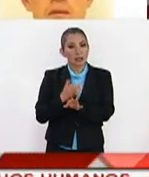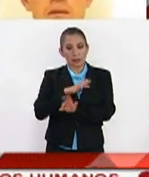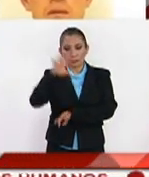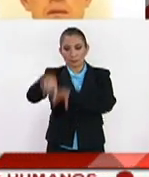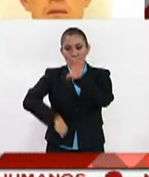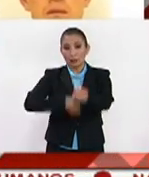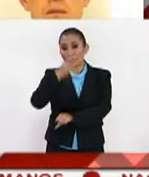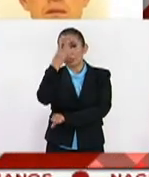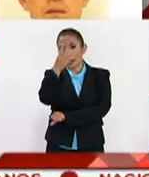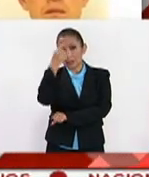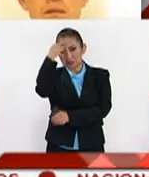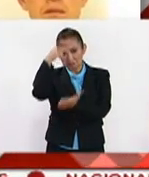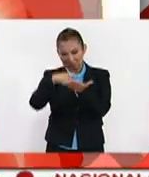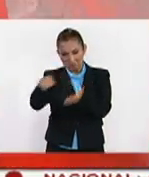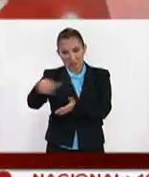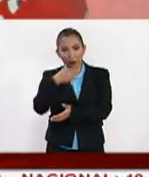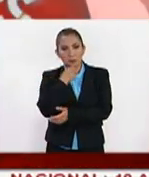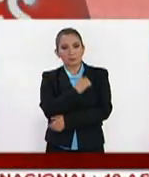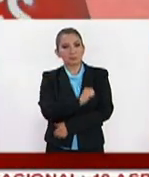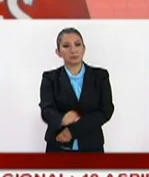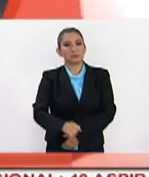han detenido a 3 sospechosos.